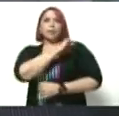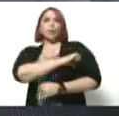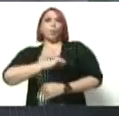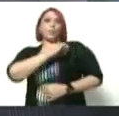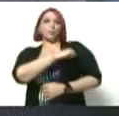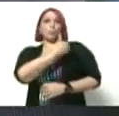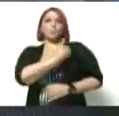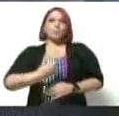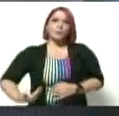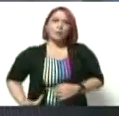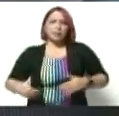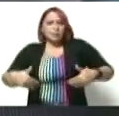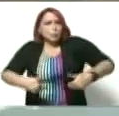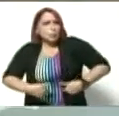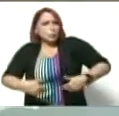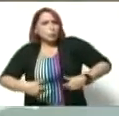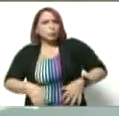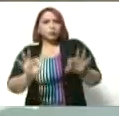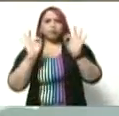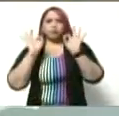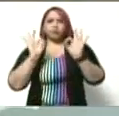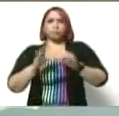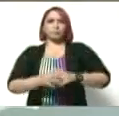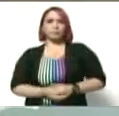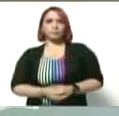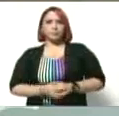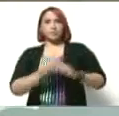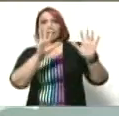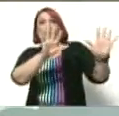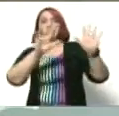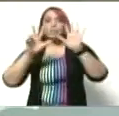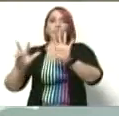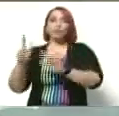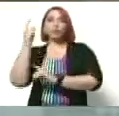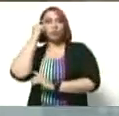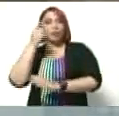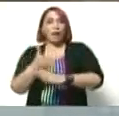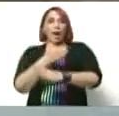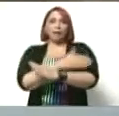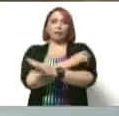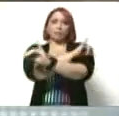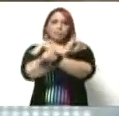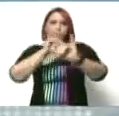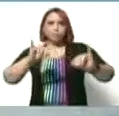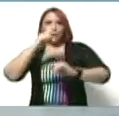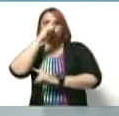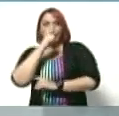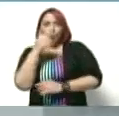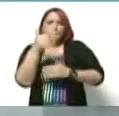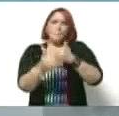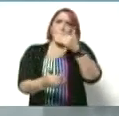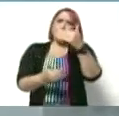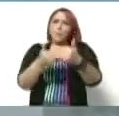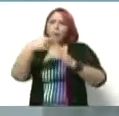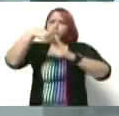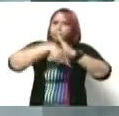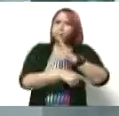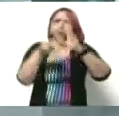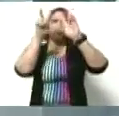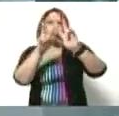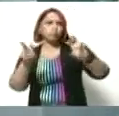un esfuerzo especial en estos 18 días antes de que culmine el año para avanzar profundizar